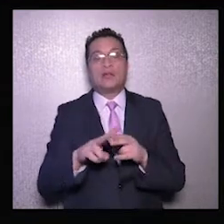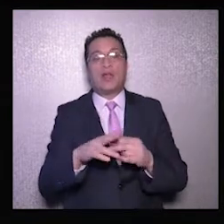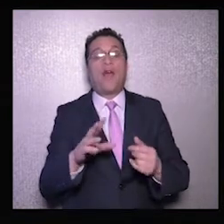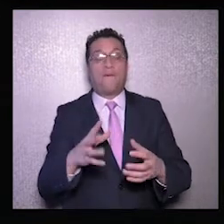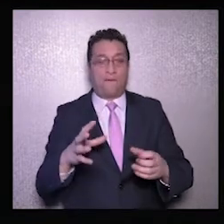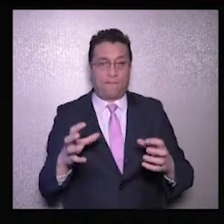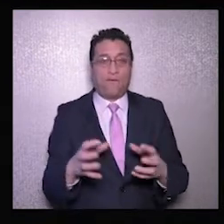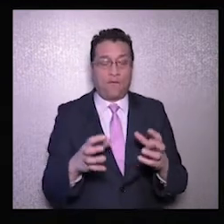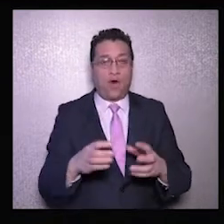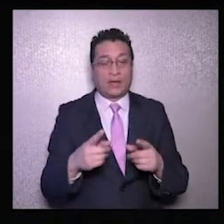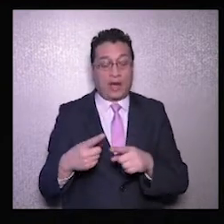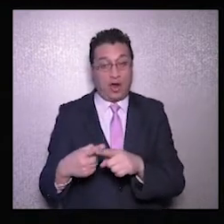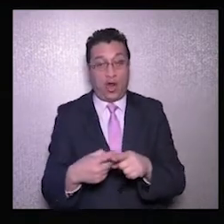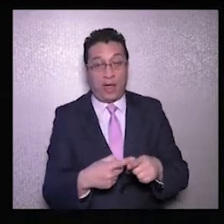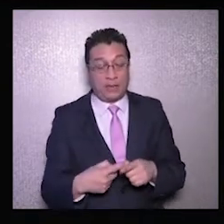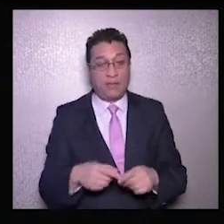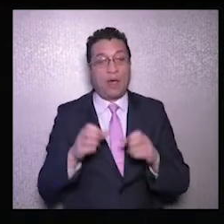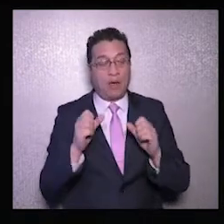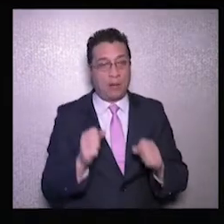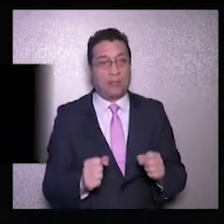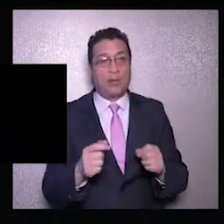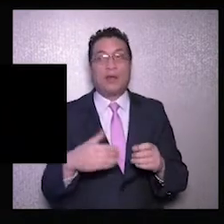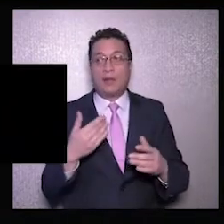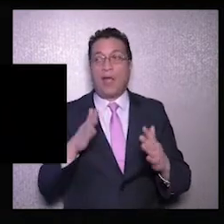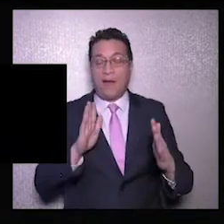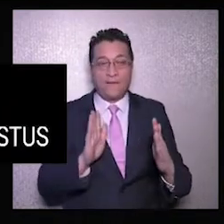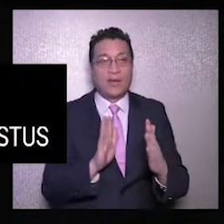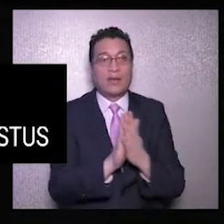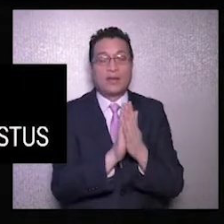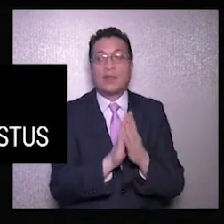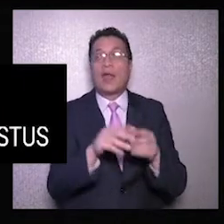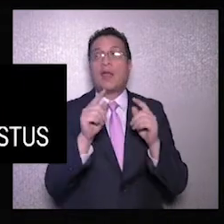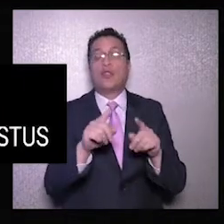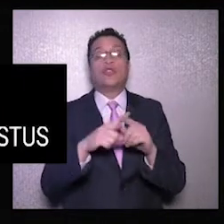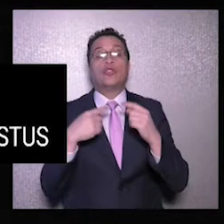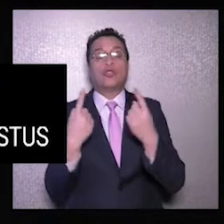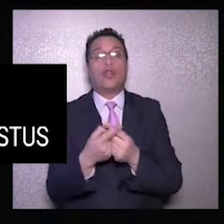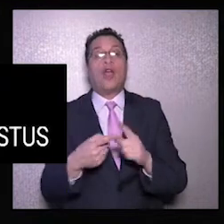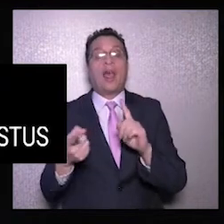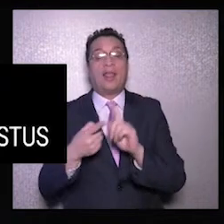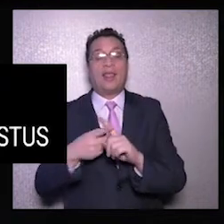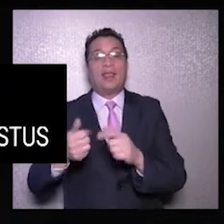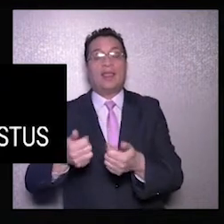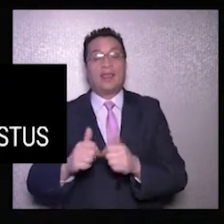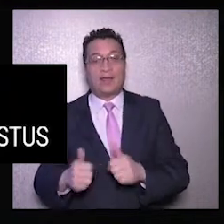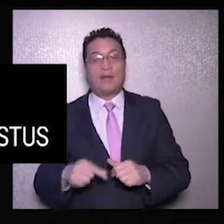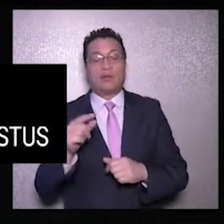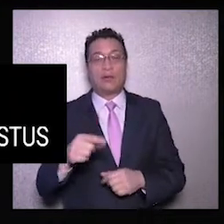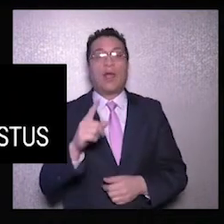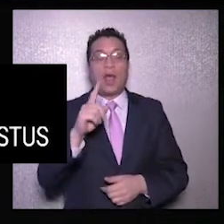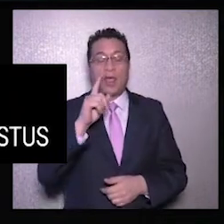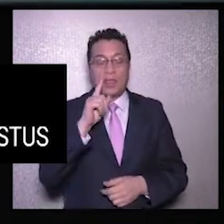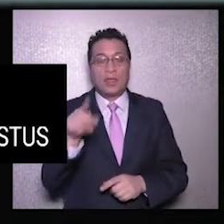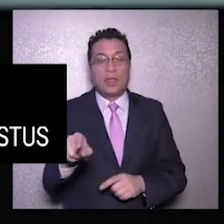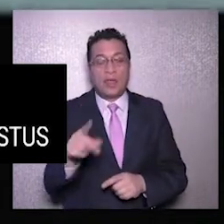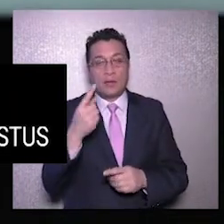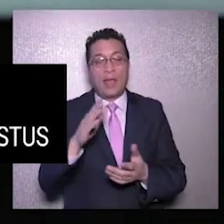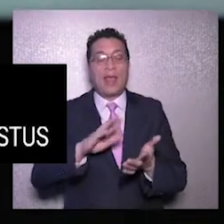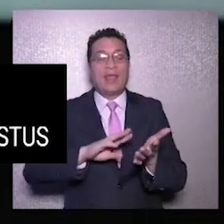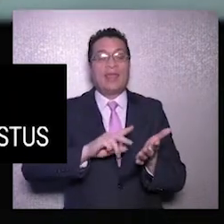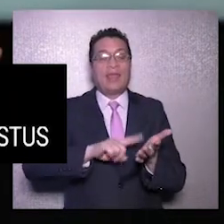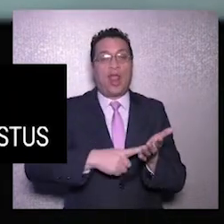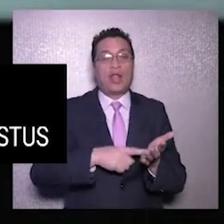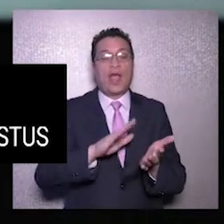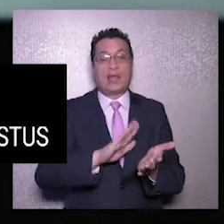colectiva para poder enfrentar todos los desafíos que se vienen con respecto al uso de las tecnologías en salud.